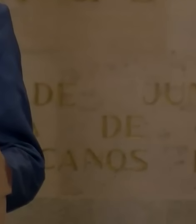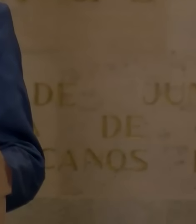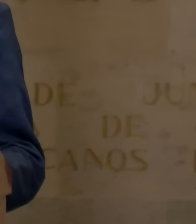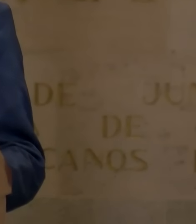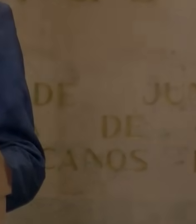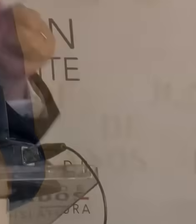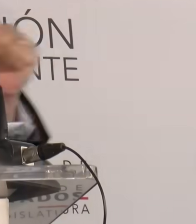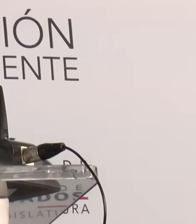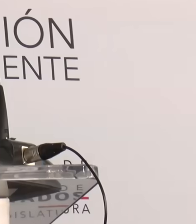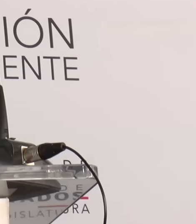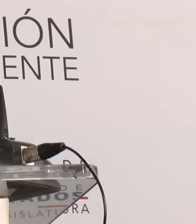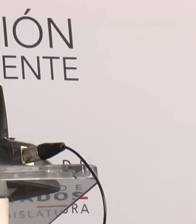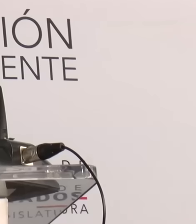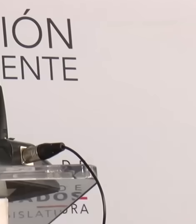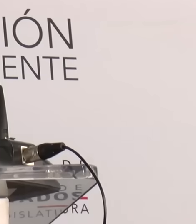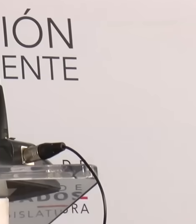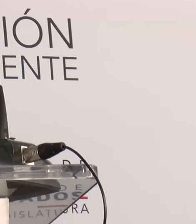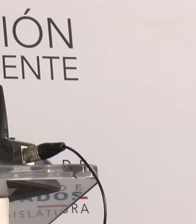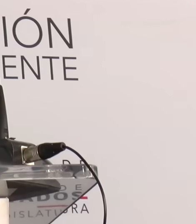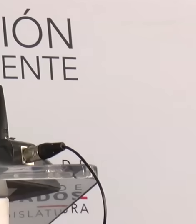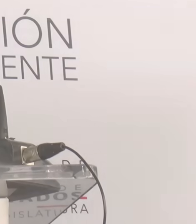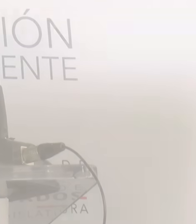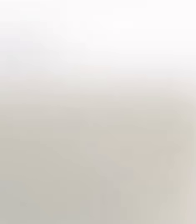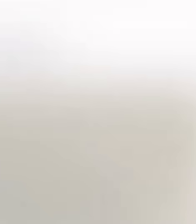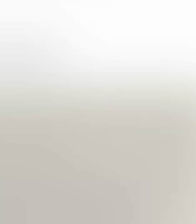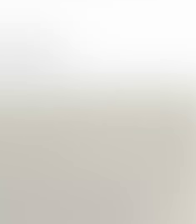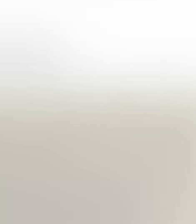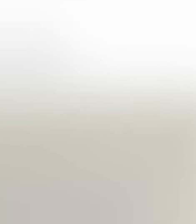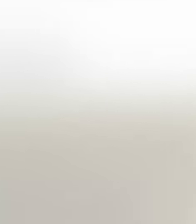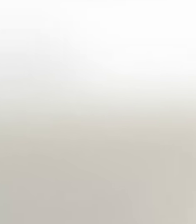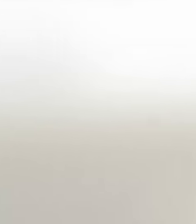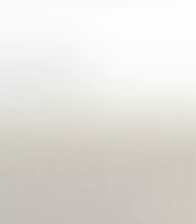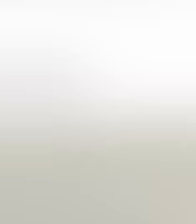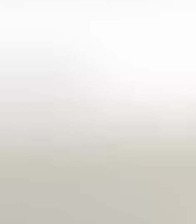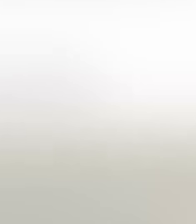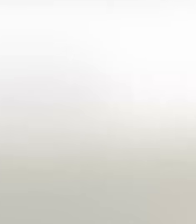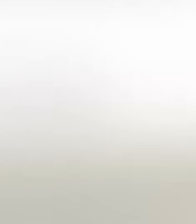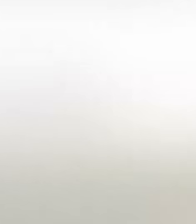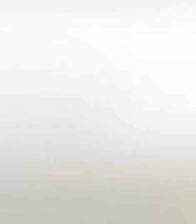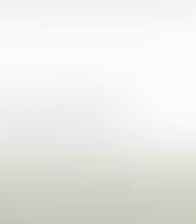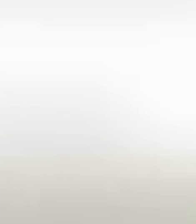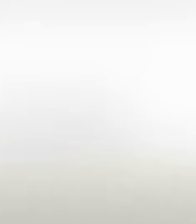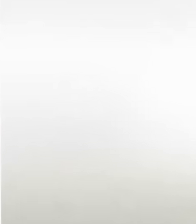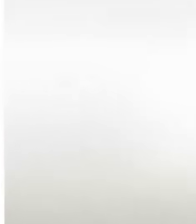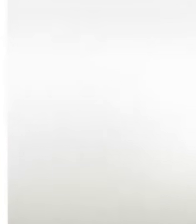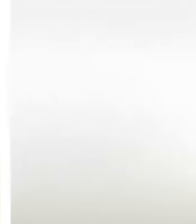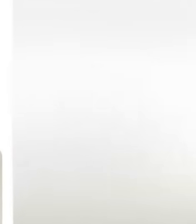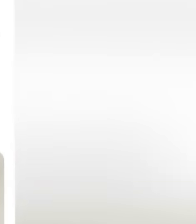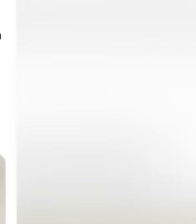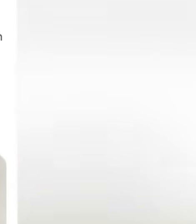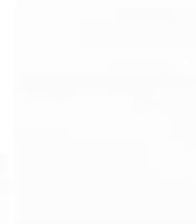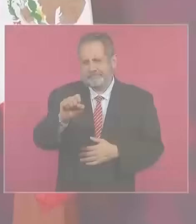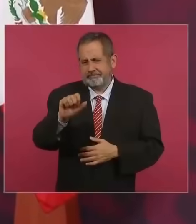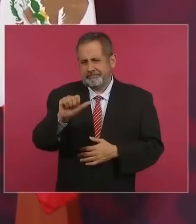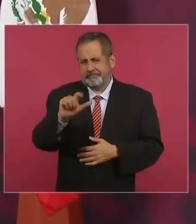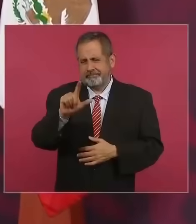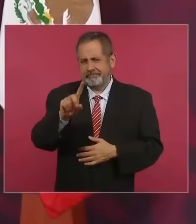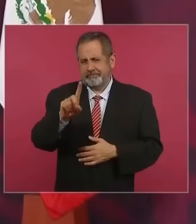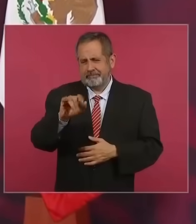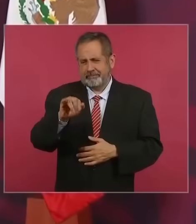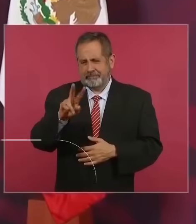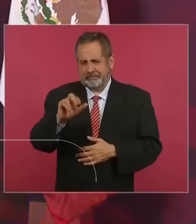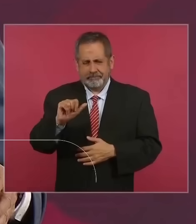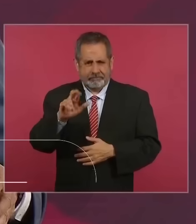su conferencia mañanera, el mandatario señaló que después de su aceptación, falta que el Senado apruebe la renuncia.